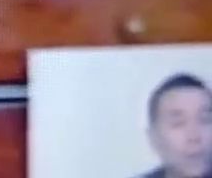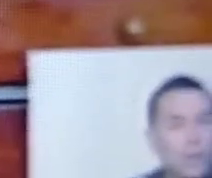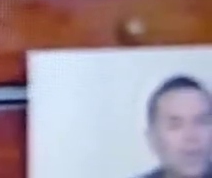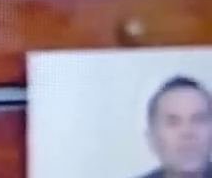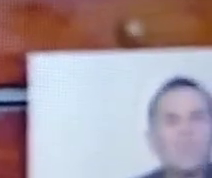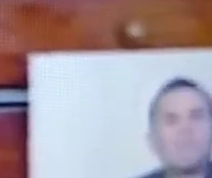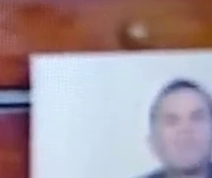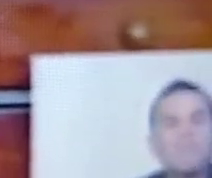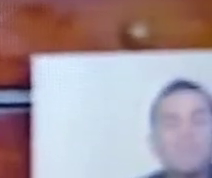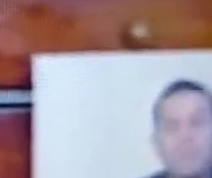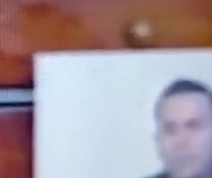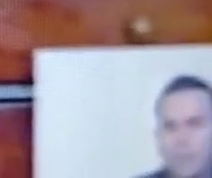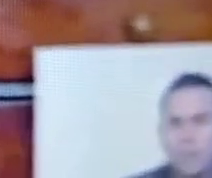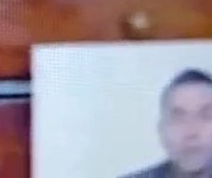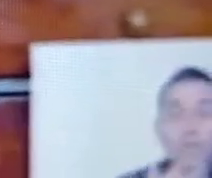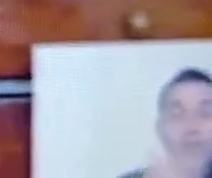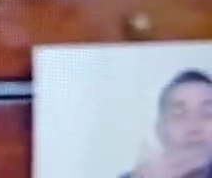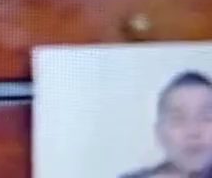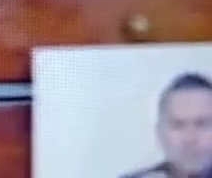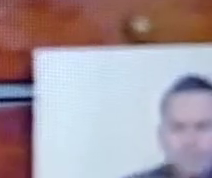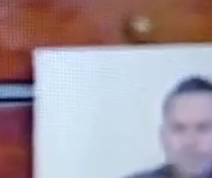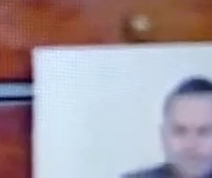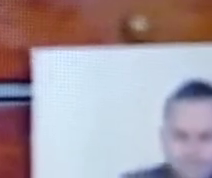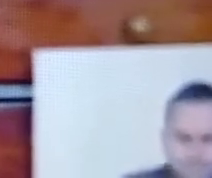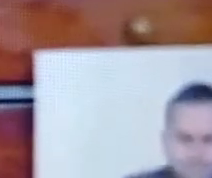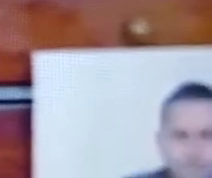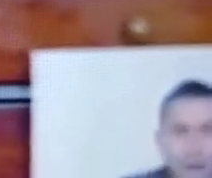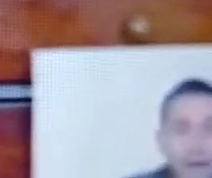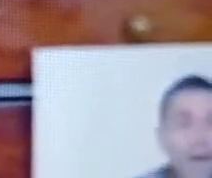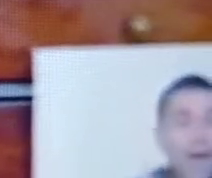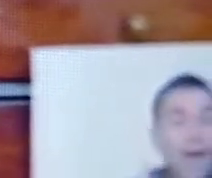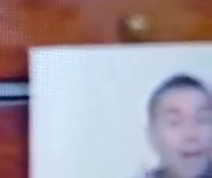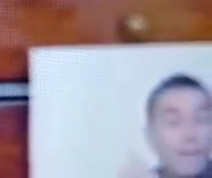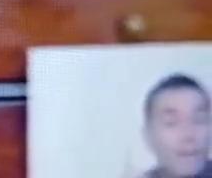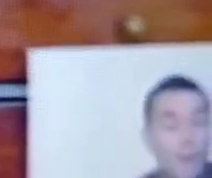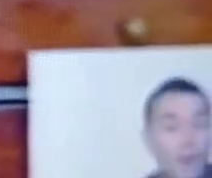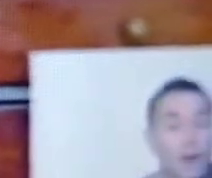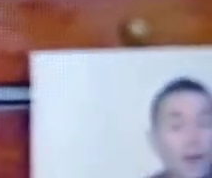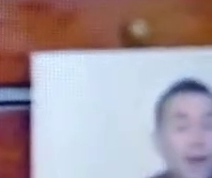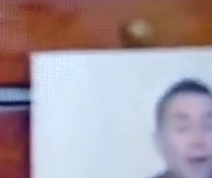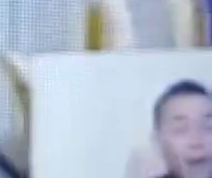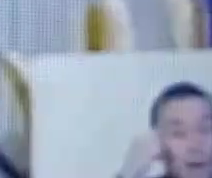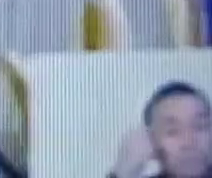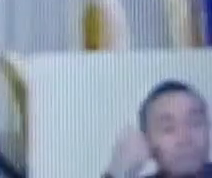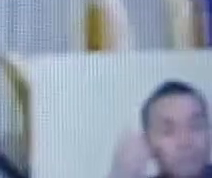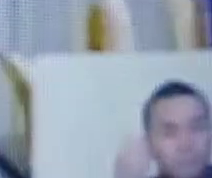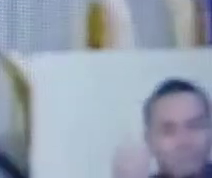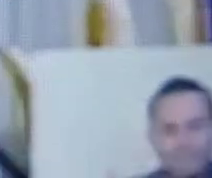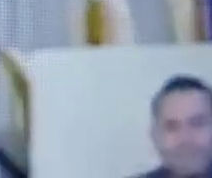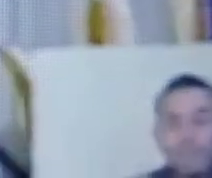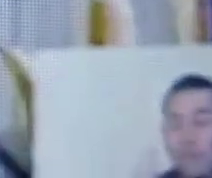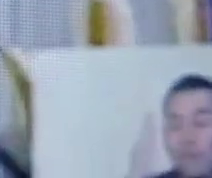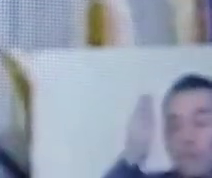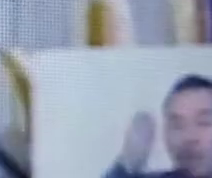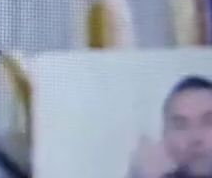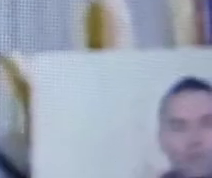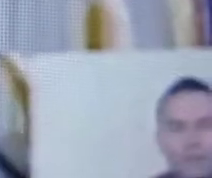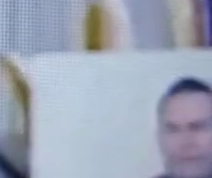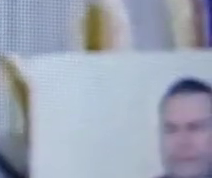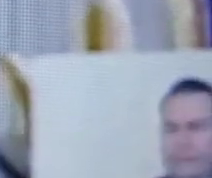que nos han sido prestadas y de la mano de una población cada vez más despierta y con la voluntad de construir su futuro. No será fácil,